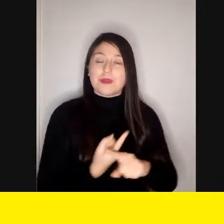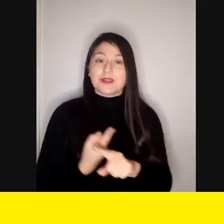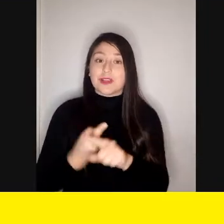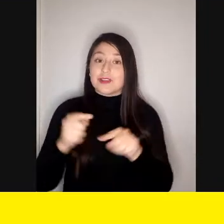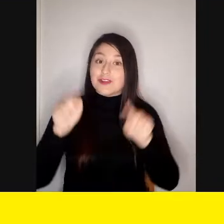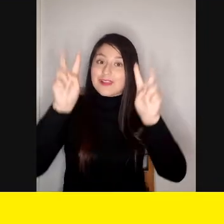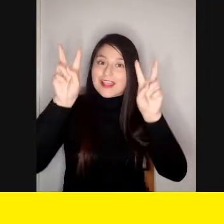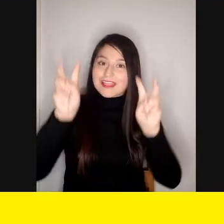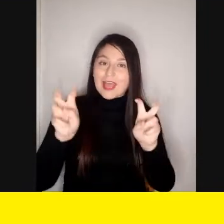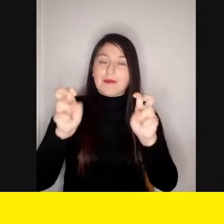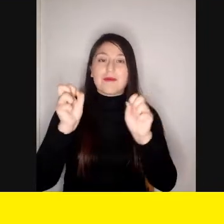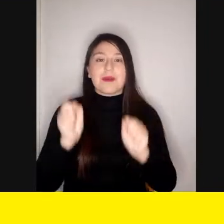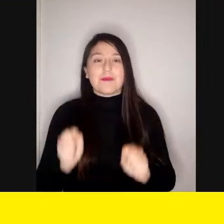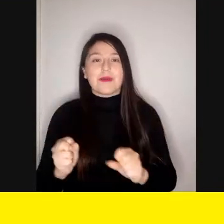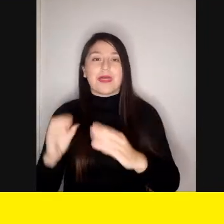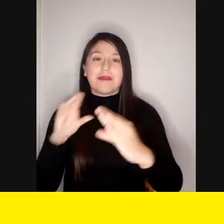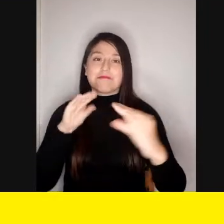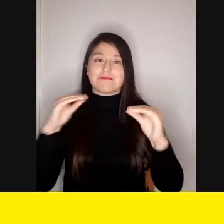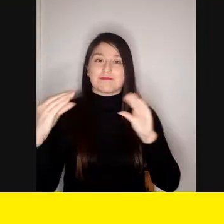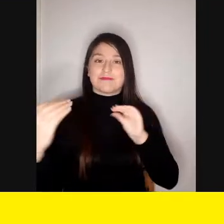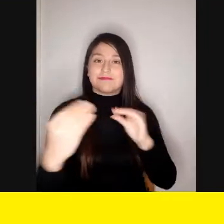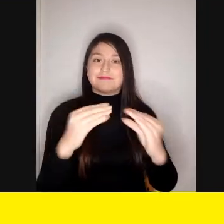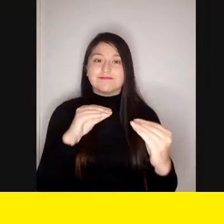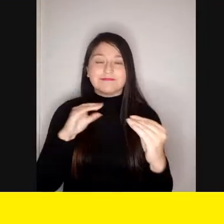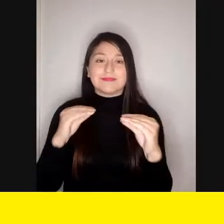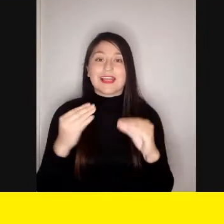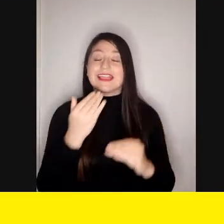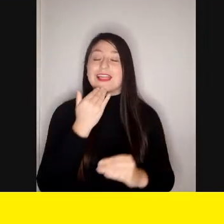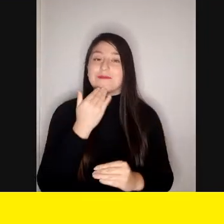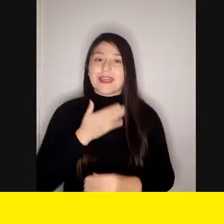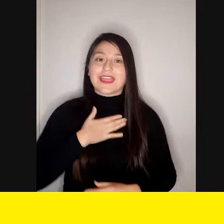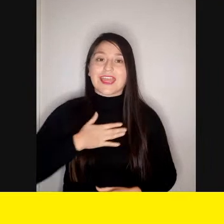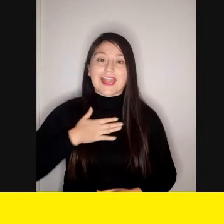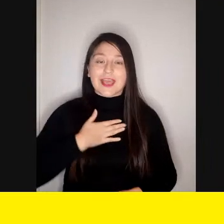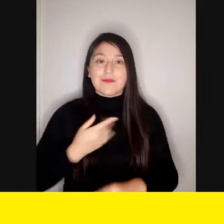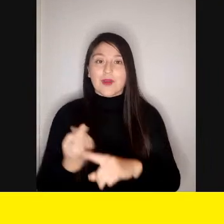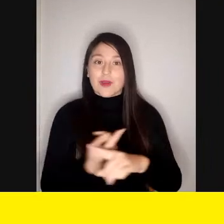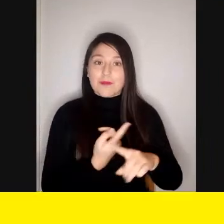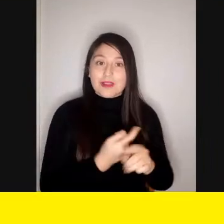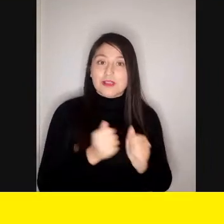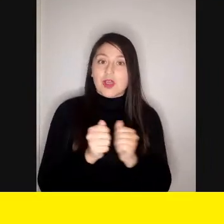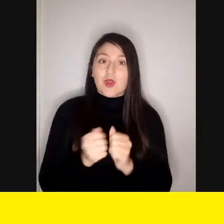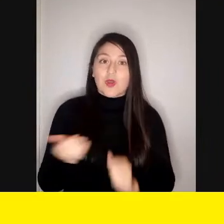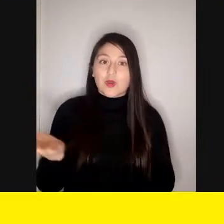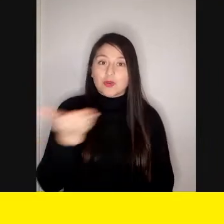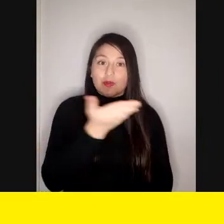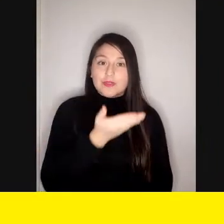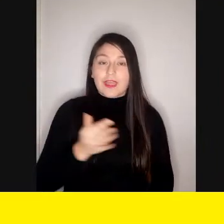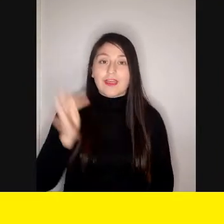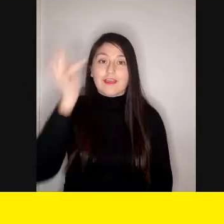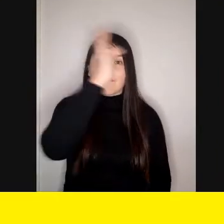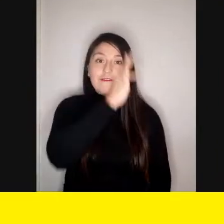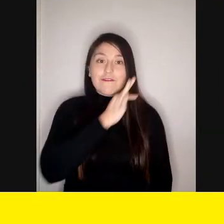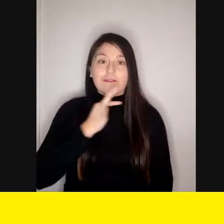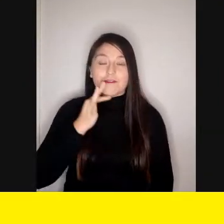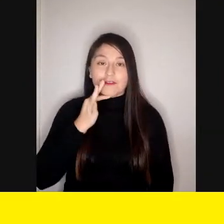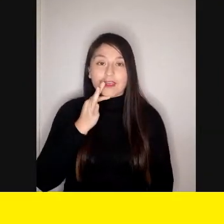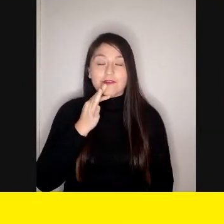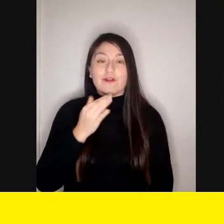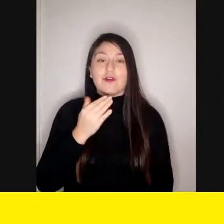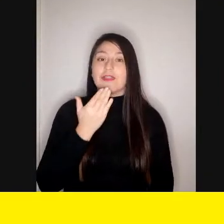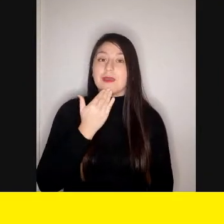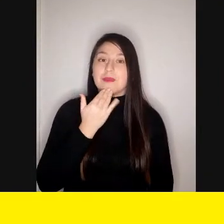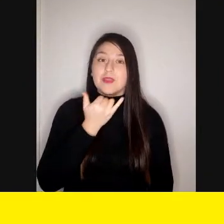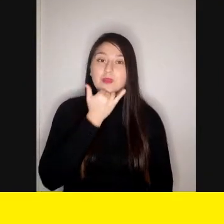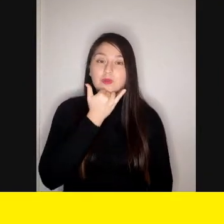entablar diálogos. También queremos entablar diálogos con ustedes que están a través de Facebook o YouTube para que comenten con el